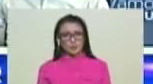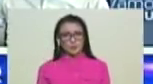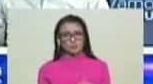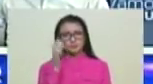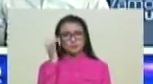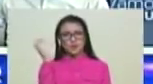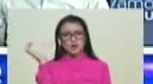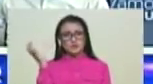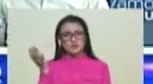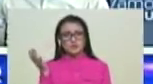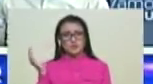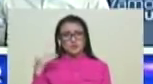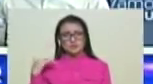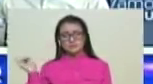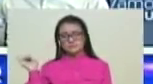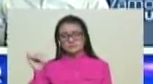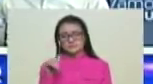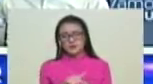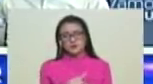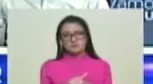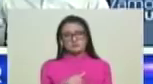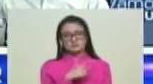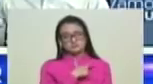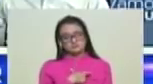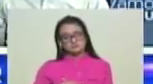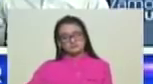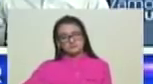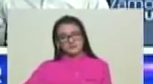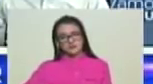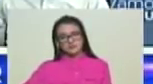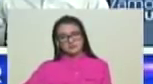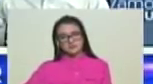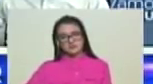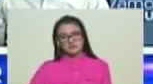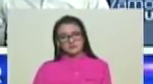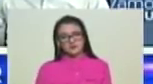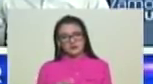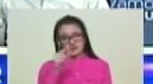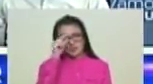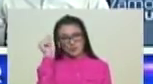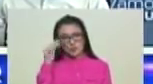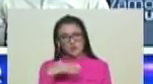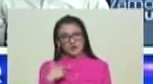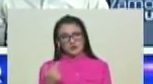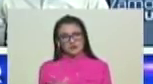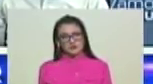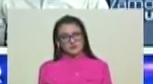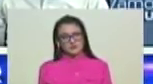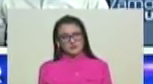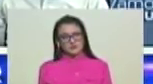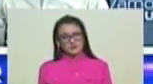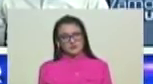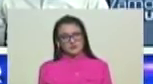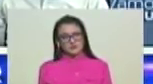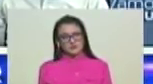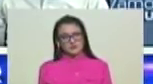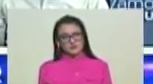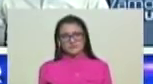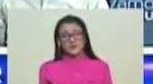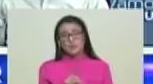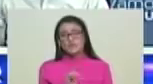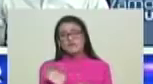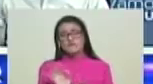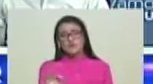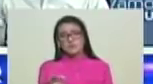es bajarse del portaaviones con la banda presidencial terciada, que se caiga de esa mata, Jorge sea presidente de